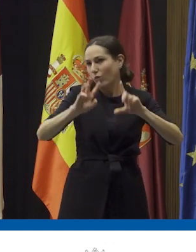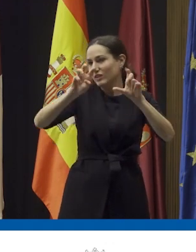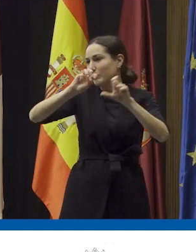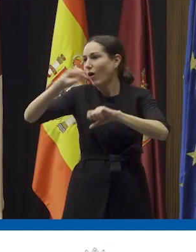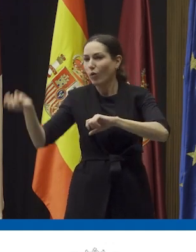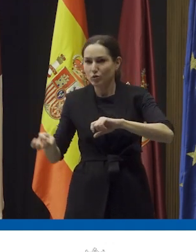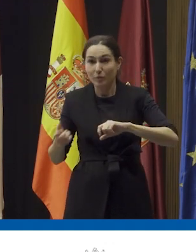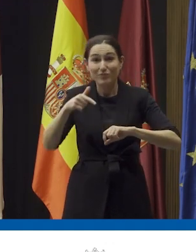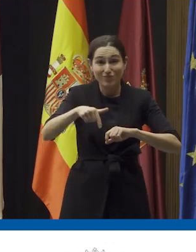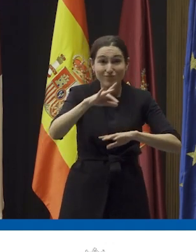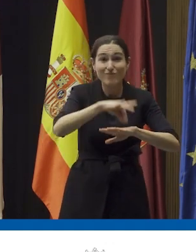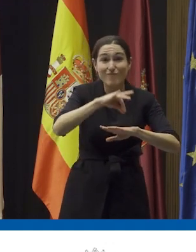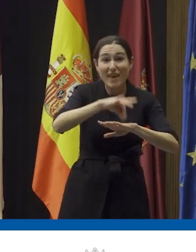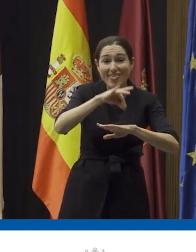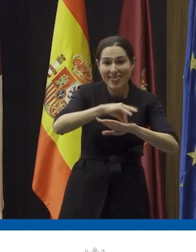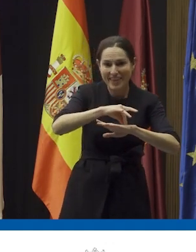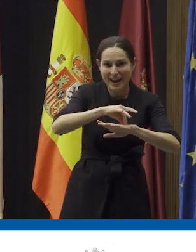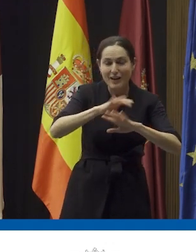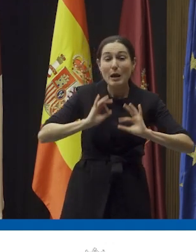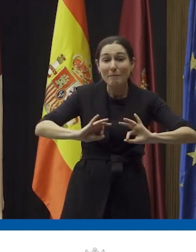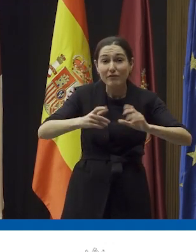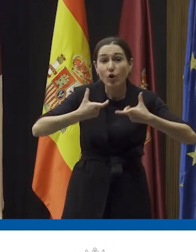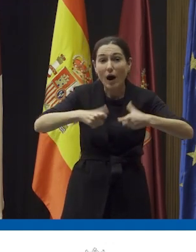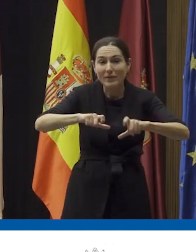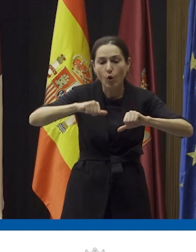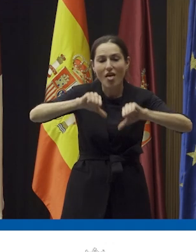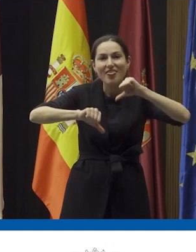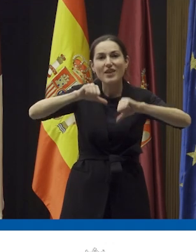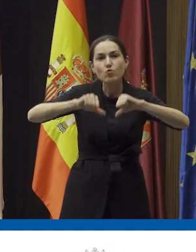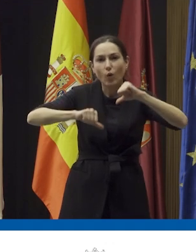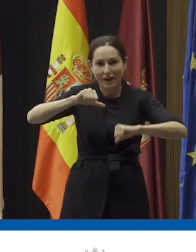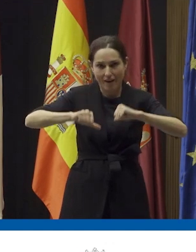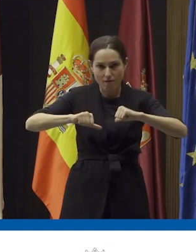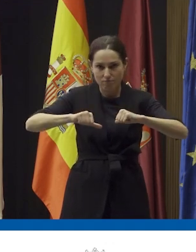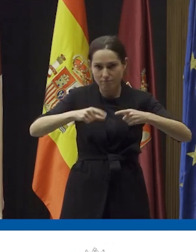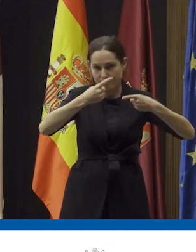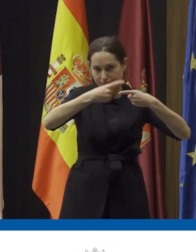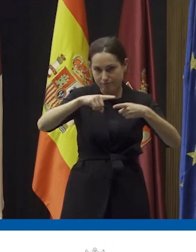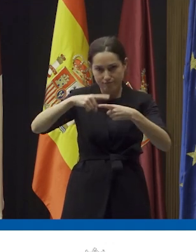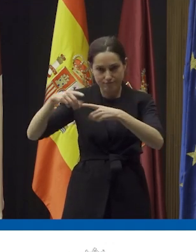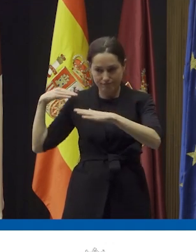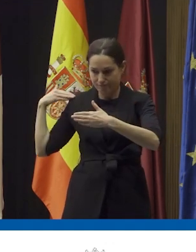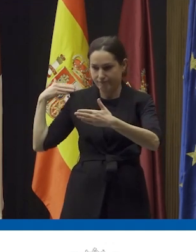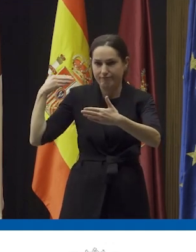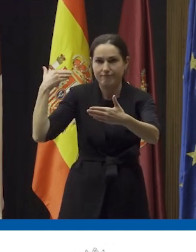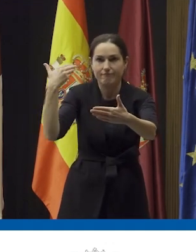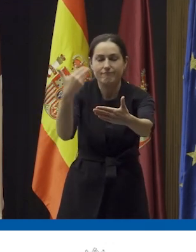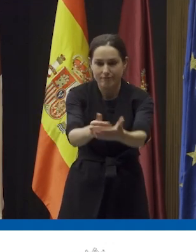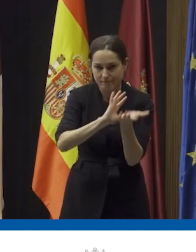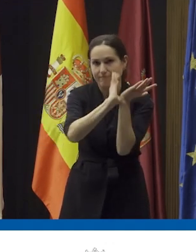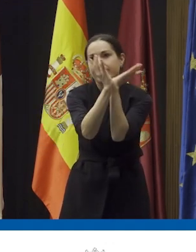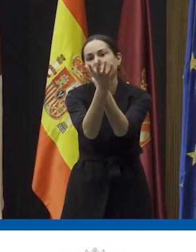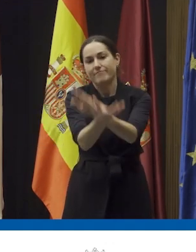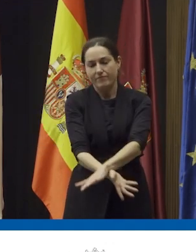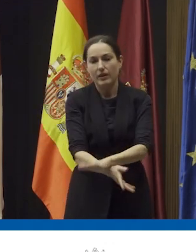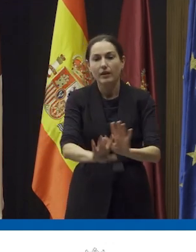concretamente en la cirugía, han pasado muchas cosas. Permítame recordar unas palabras escritas